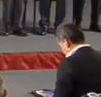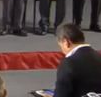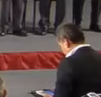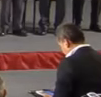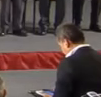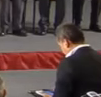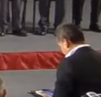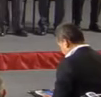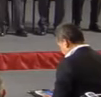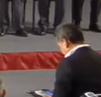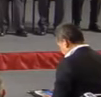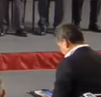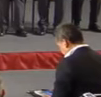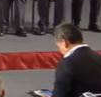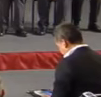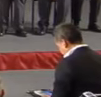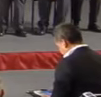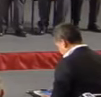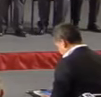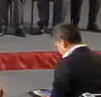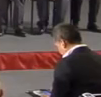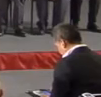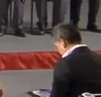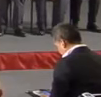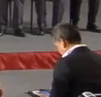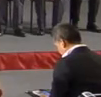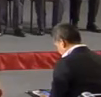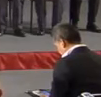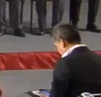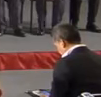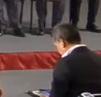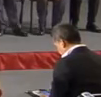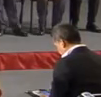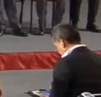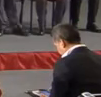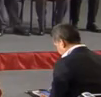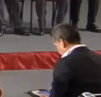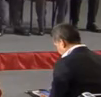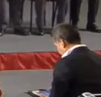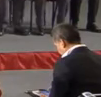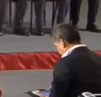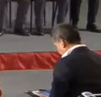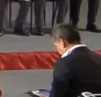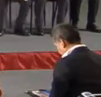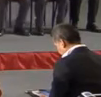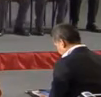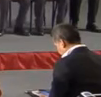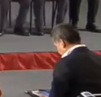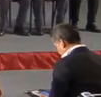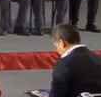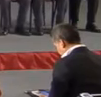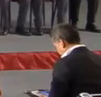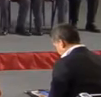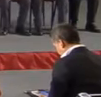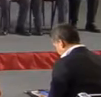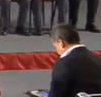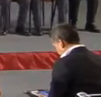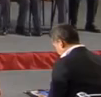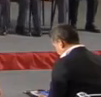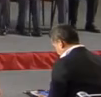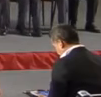Muchas gracias, señor presidente. Muy buenos días a todas y a todos ustedes. En primer lugar, quisiéramos felicitar a todas